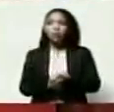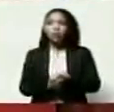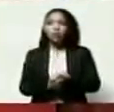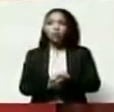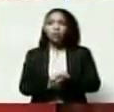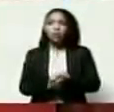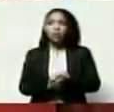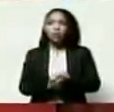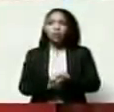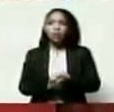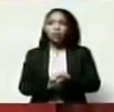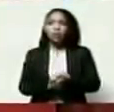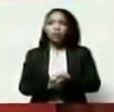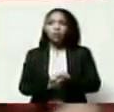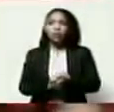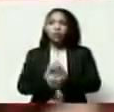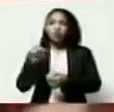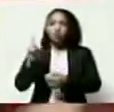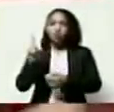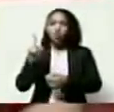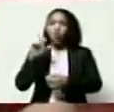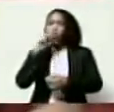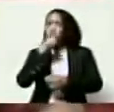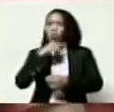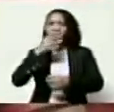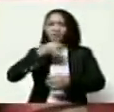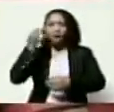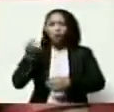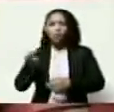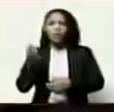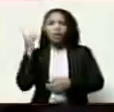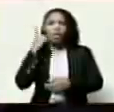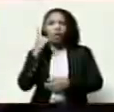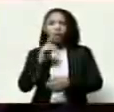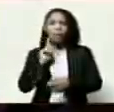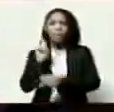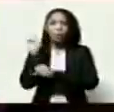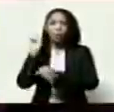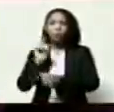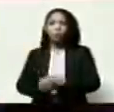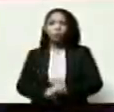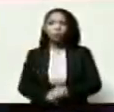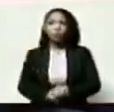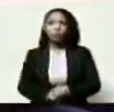¿Ah? Tú lo que eres un sinvergüenza, le dijo Darío.